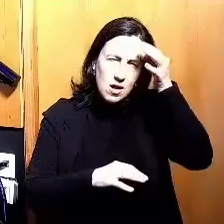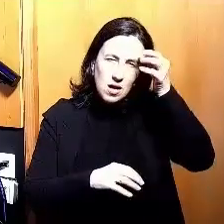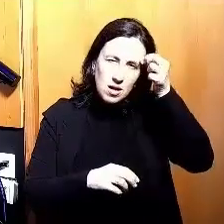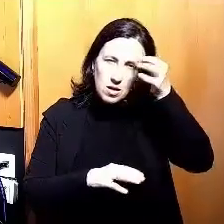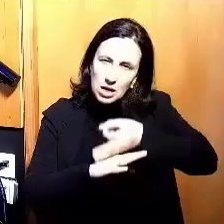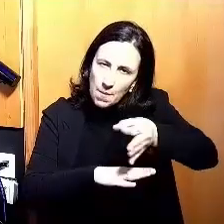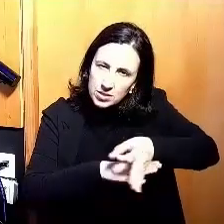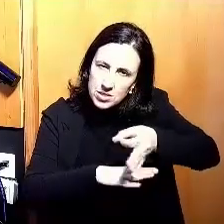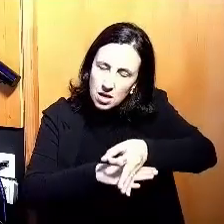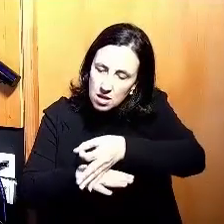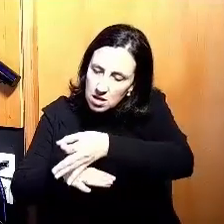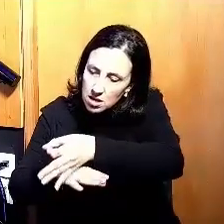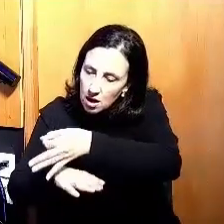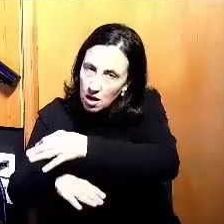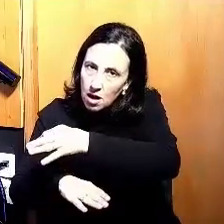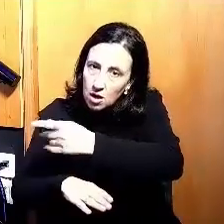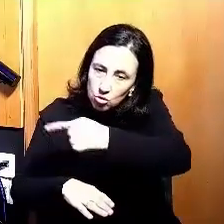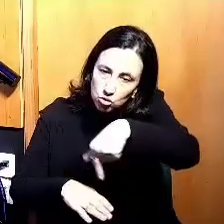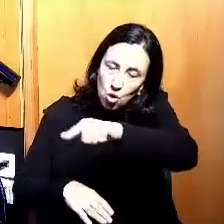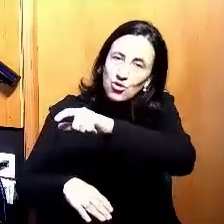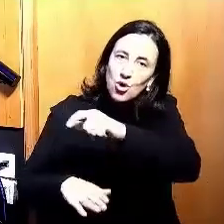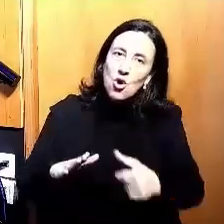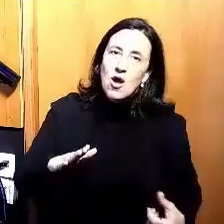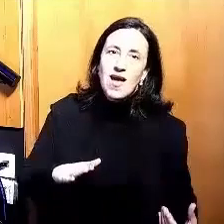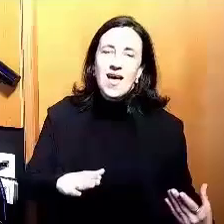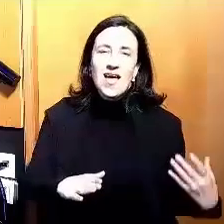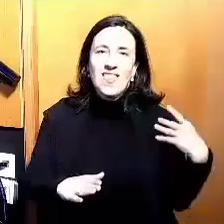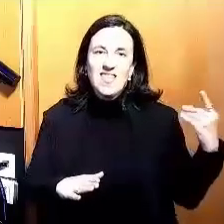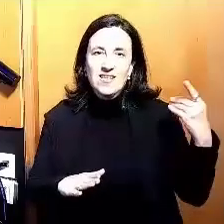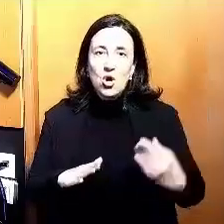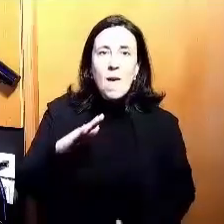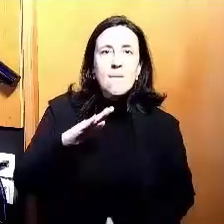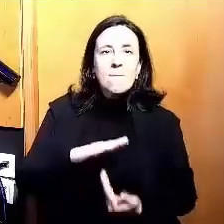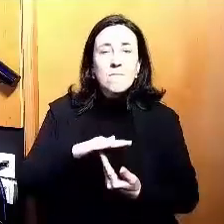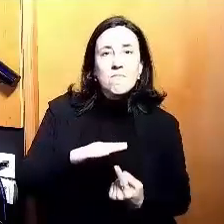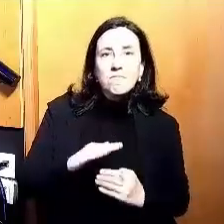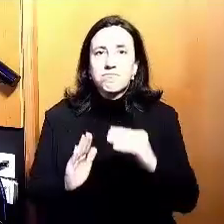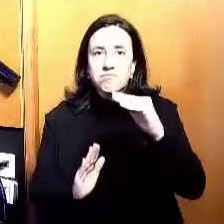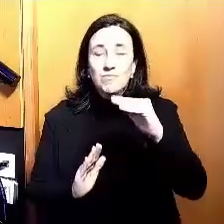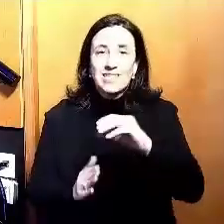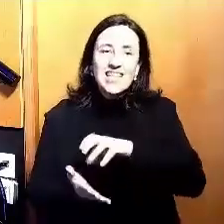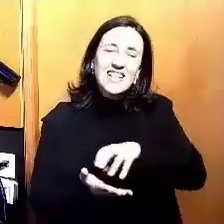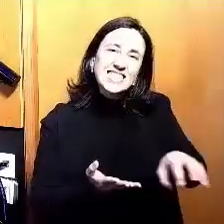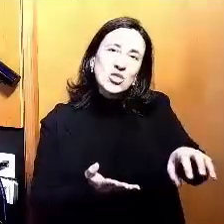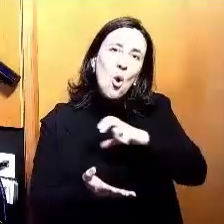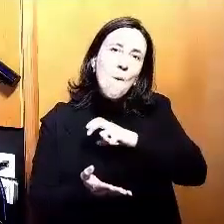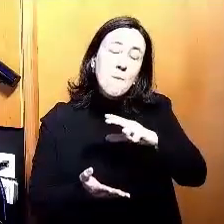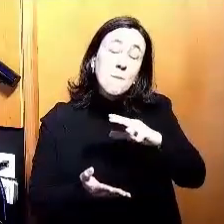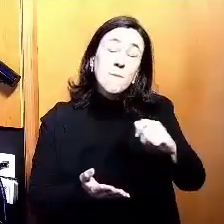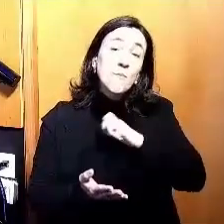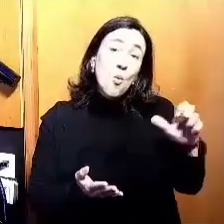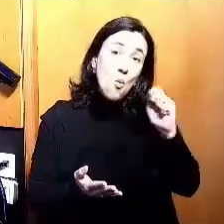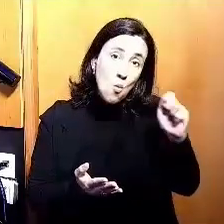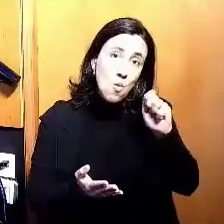capacitaría a toda la plana gerencial de media para arriba del sector público en la importancia de